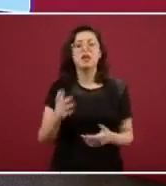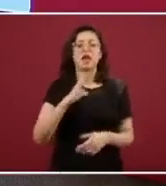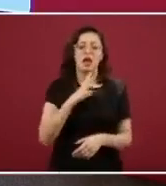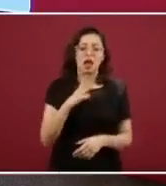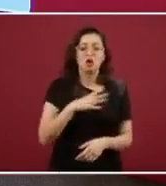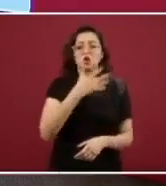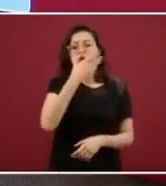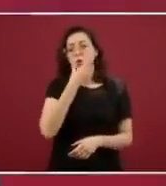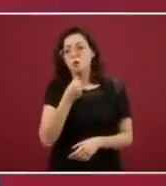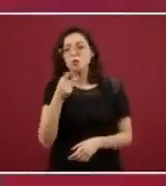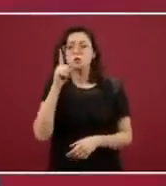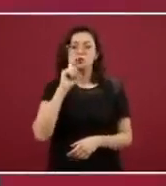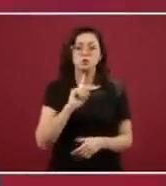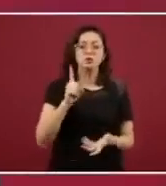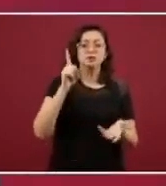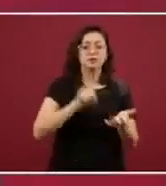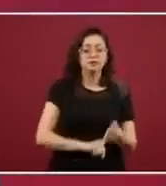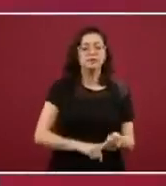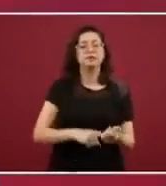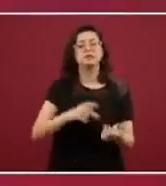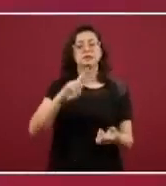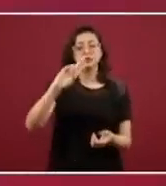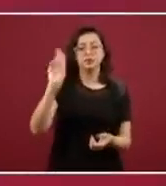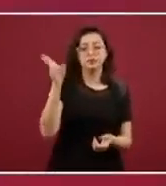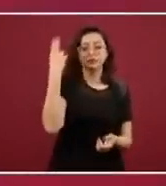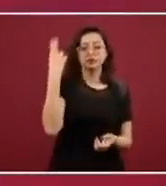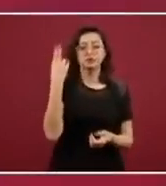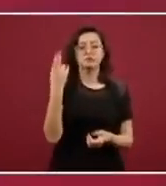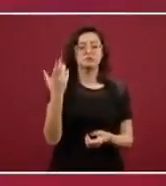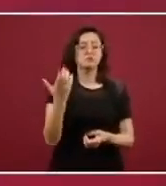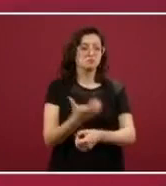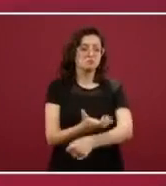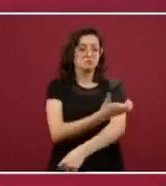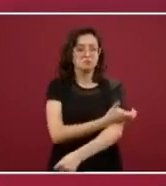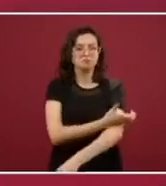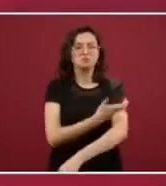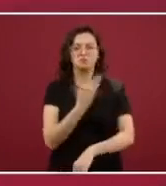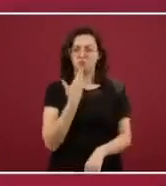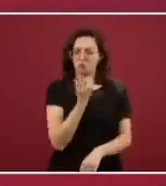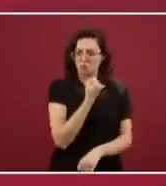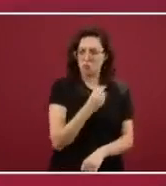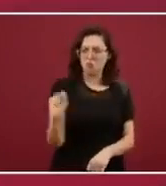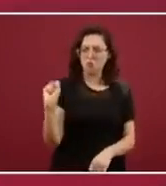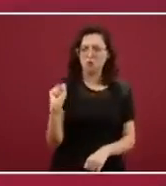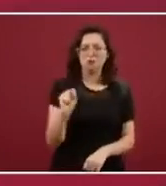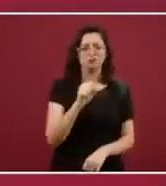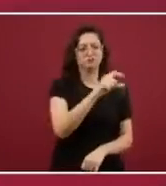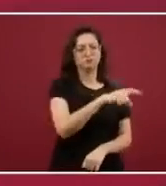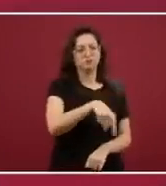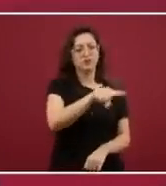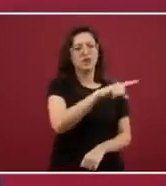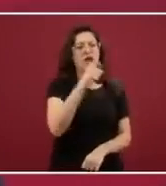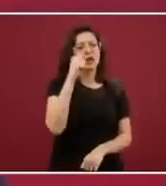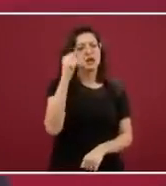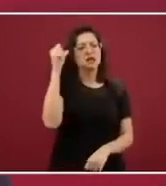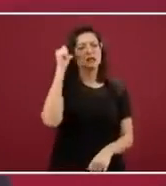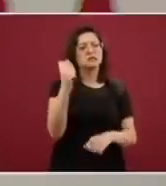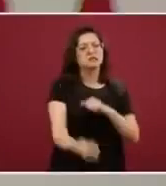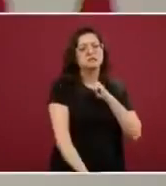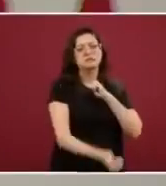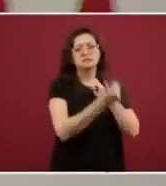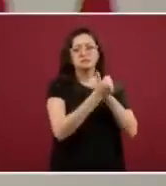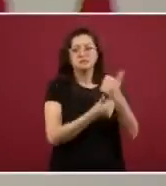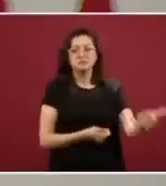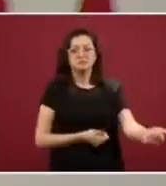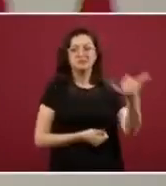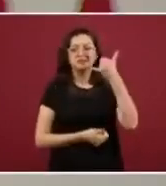expertos en las universidades, colegas muy apreciados por nosotros, que ayer nos estuvieron llamando para decirnos: